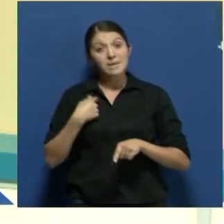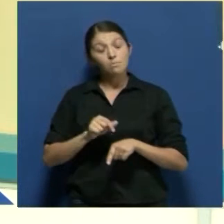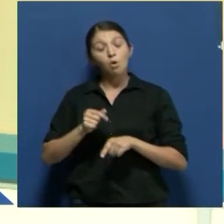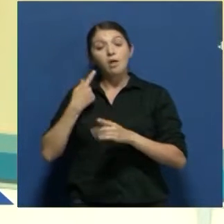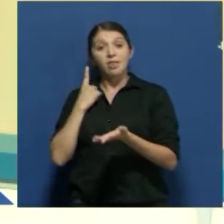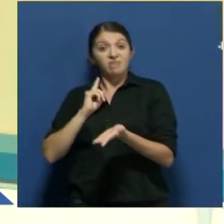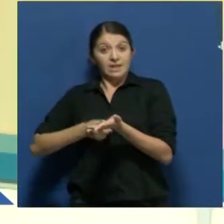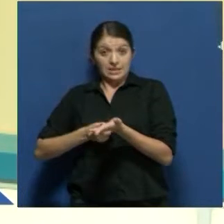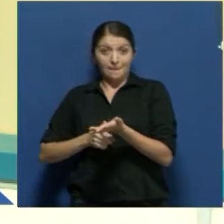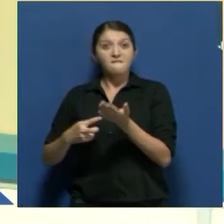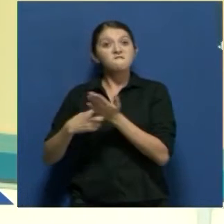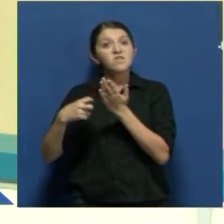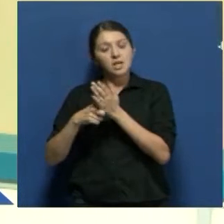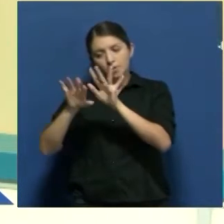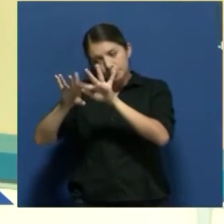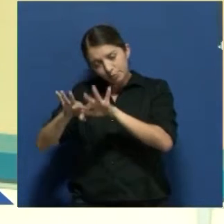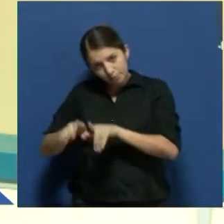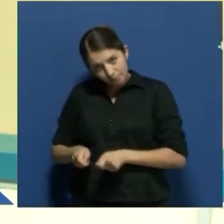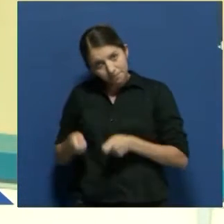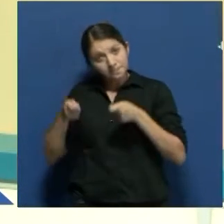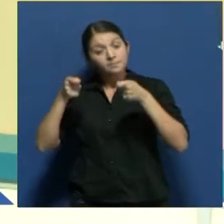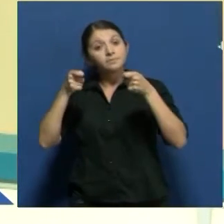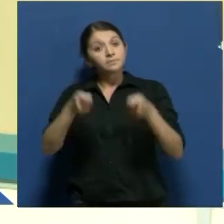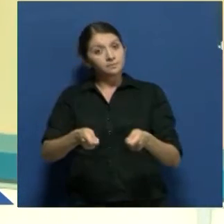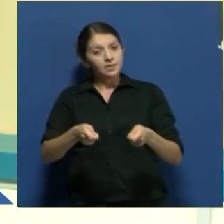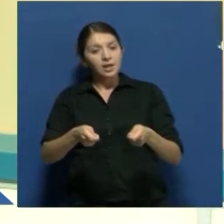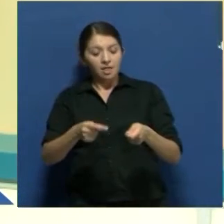la fiscal, es decir, la resolución, lo escrito, lo resuelto por la fiscal,